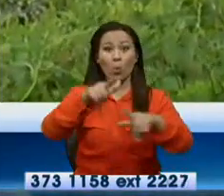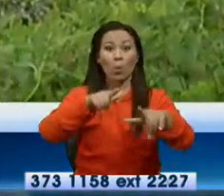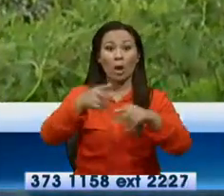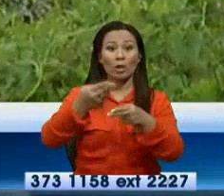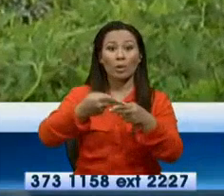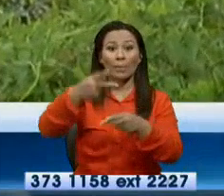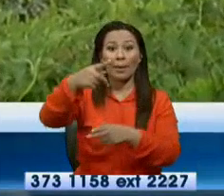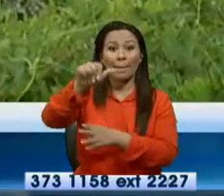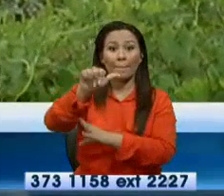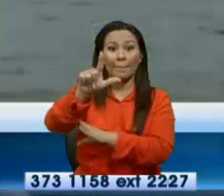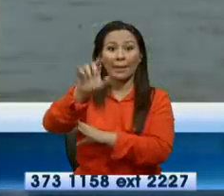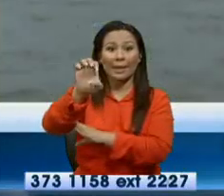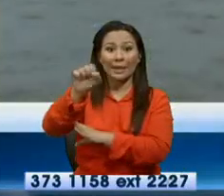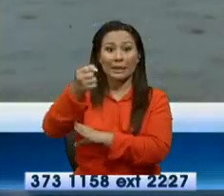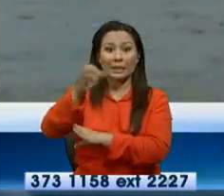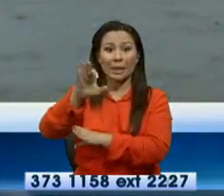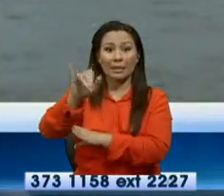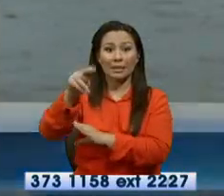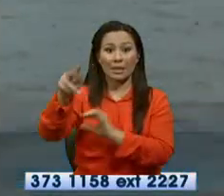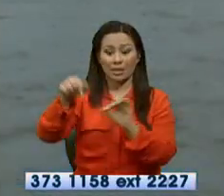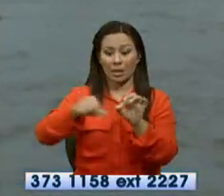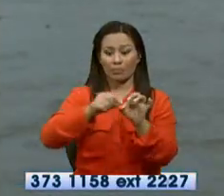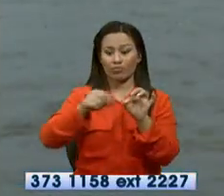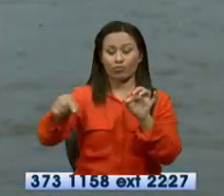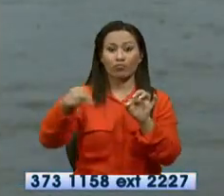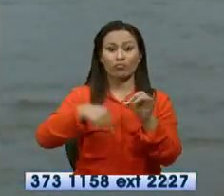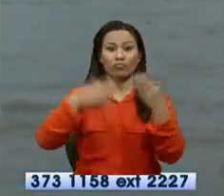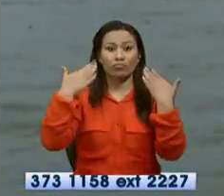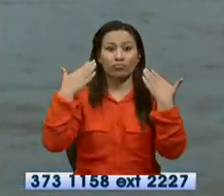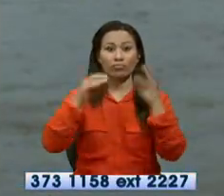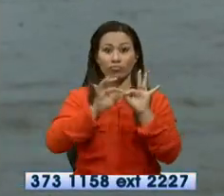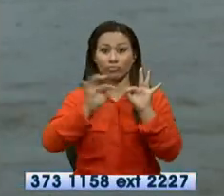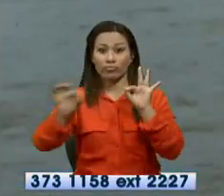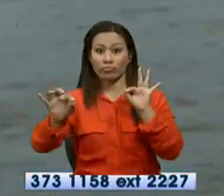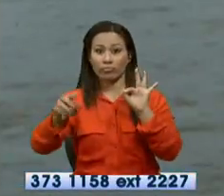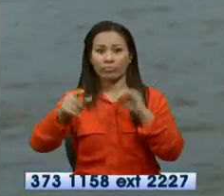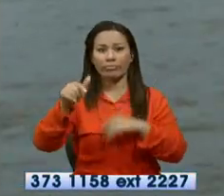con cámara de Osvaldo Carrasco, informó Jorge Escobar.